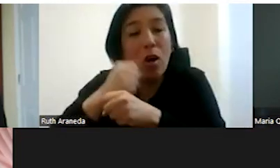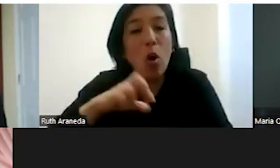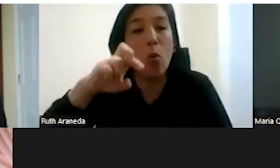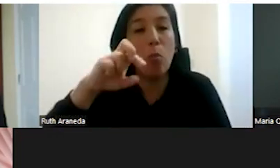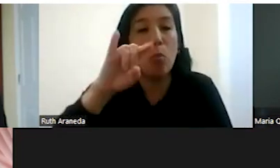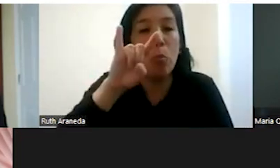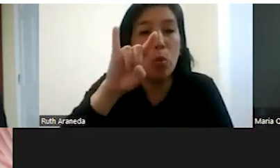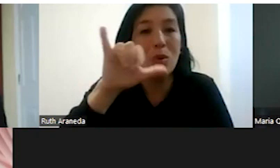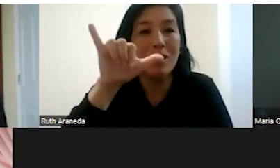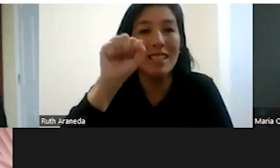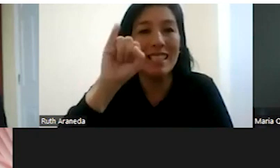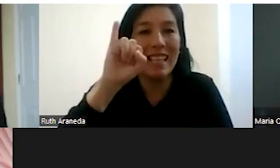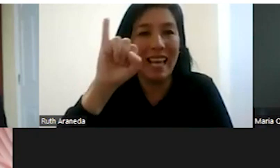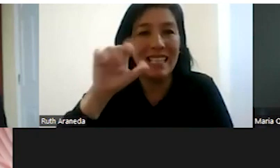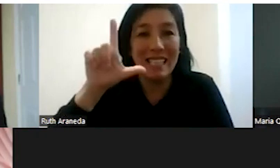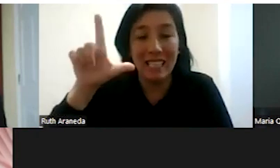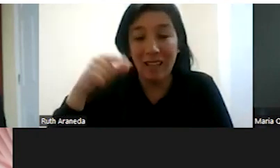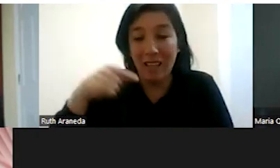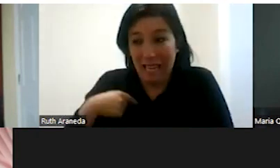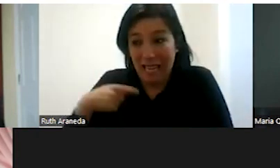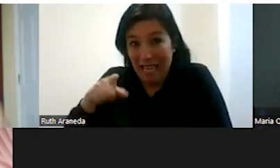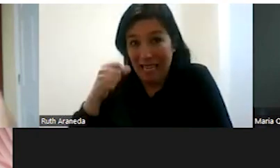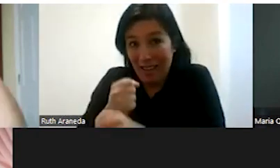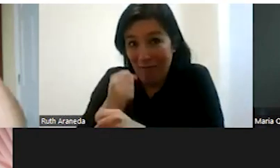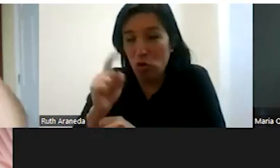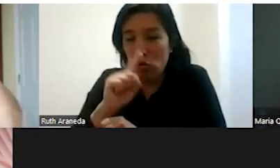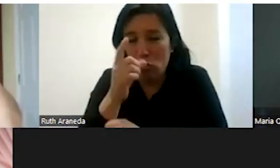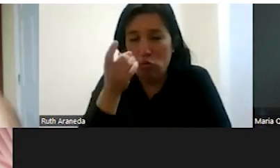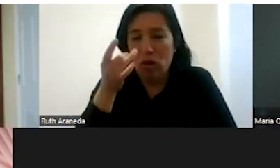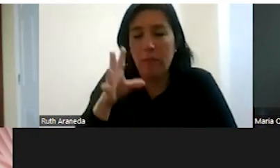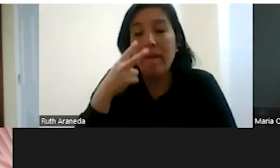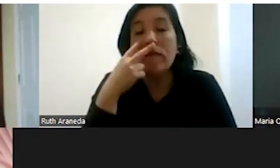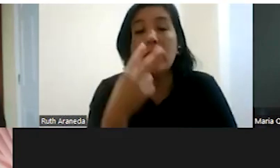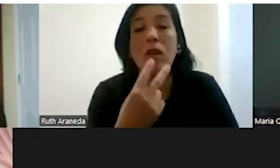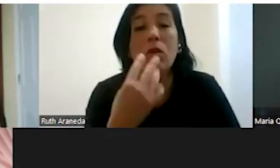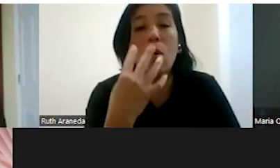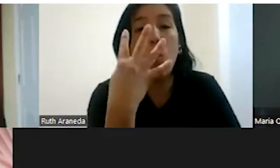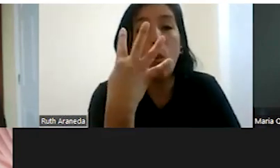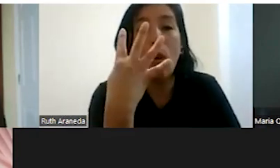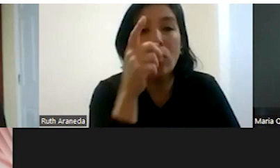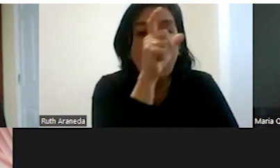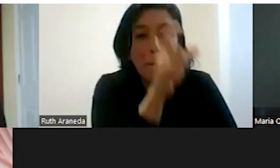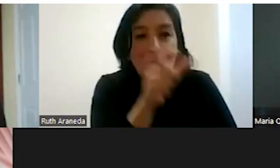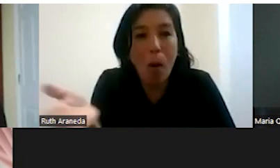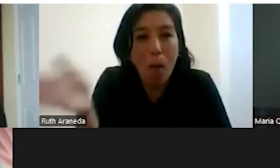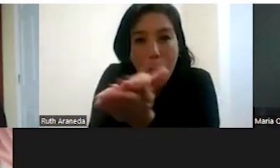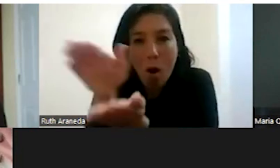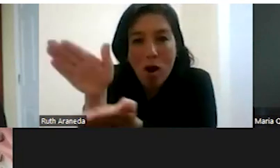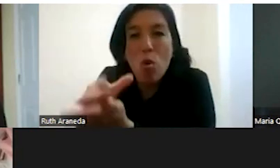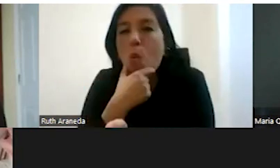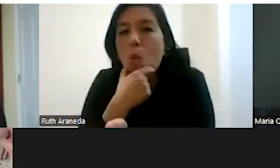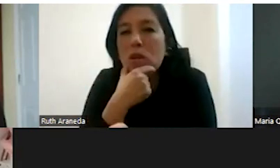la prospección y identificamos 4 esqueletos que no los levantamos, porque el proceso